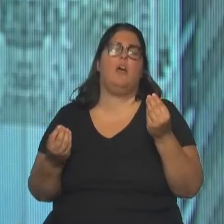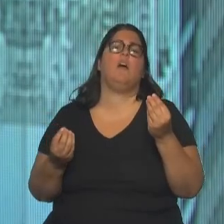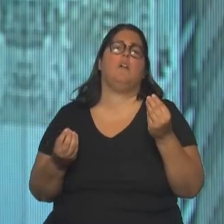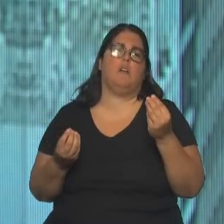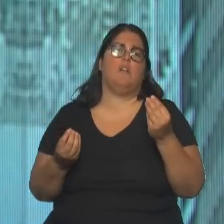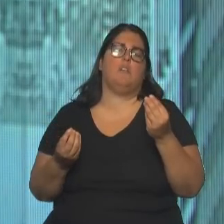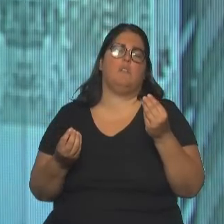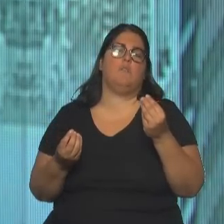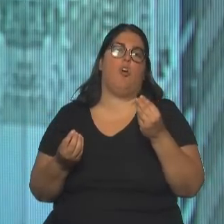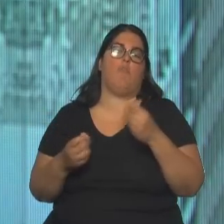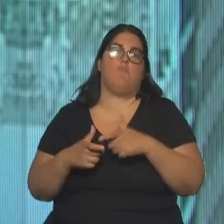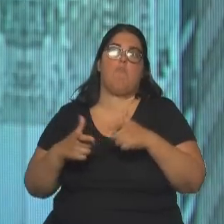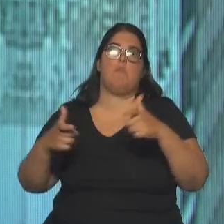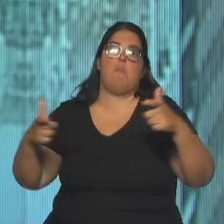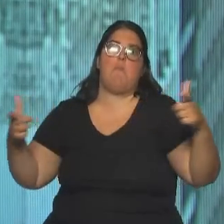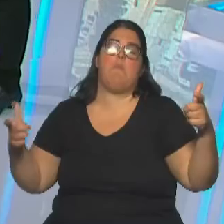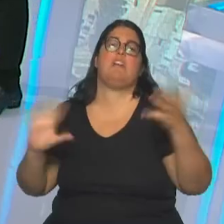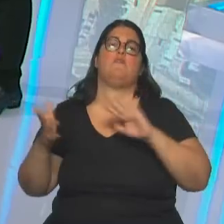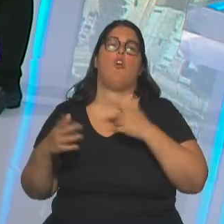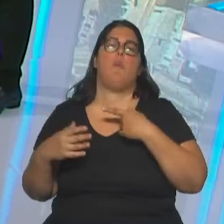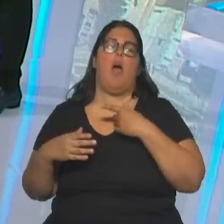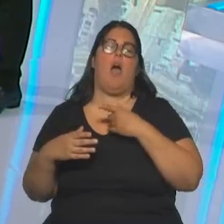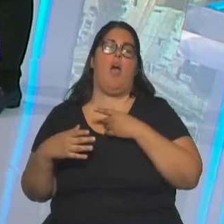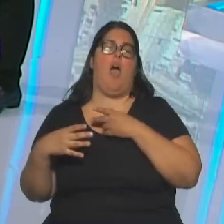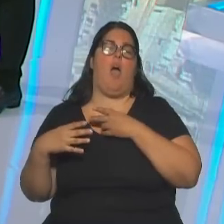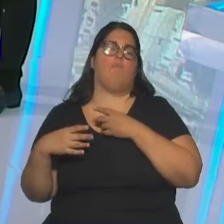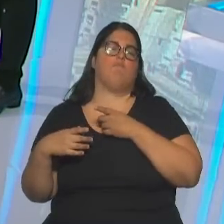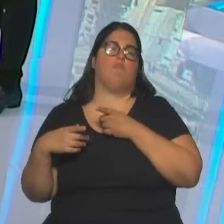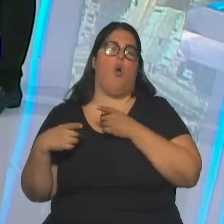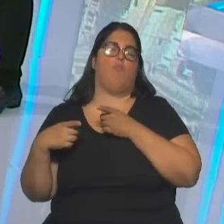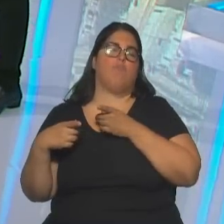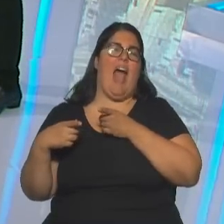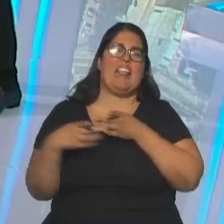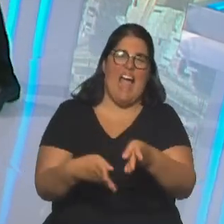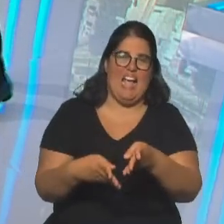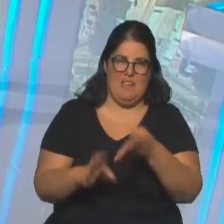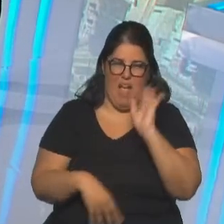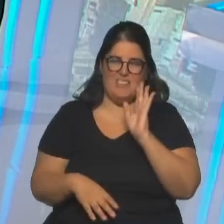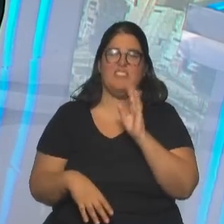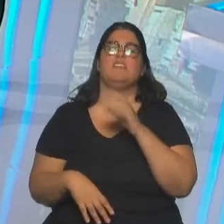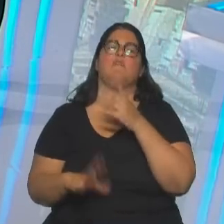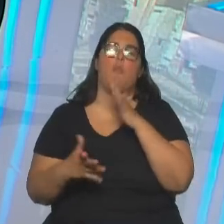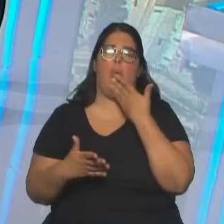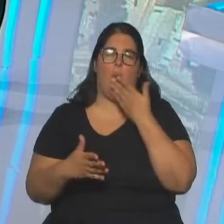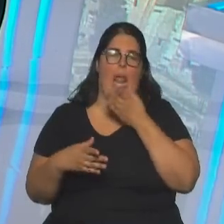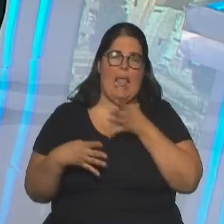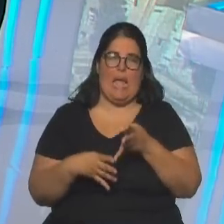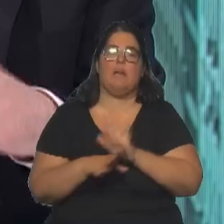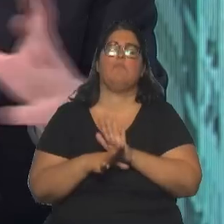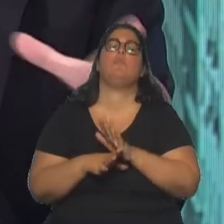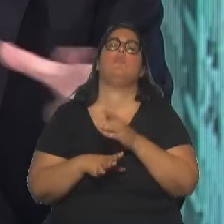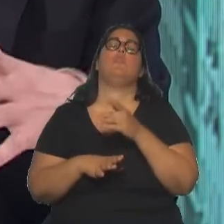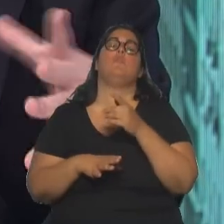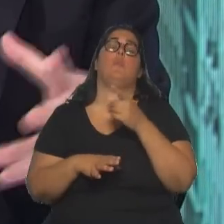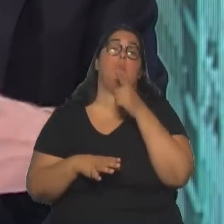bueno, cada vez de manera un poco más, con una retórica más ofensiva, la posibilidad de una operación en un plazo mucho más breve que el que se